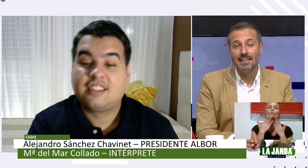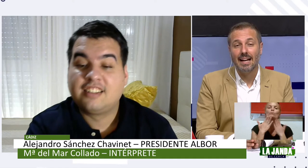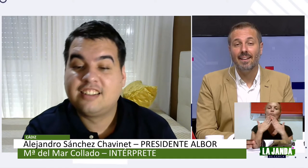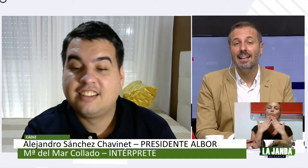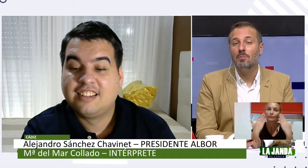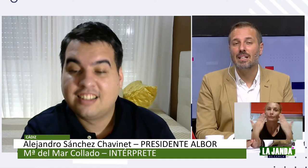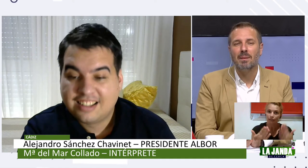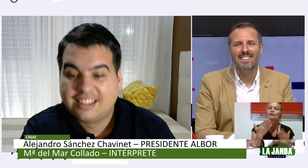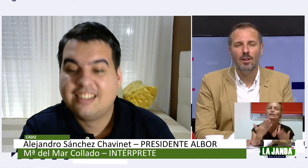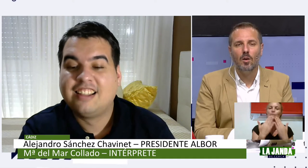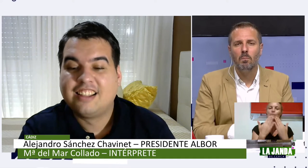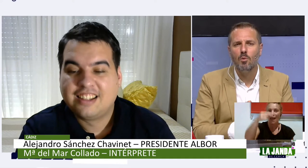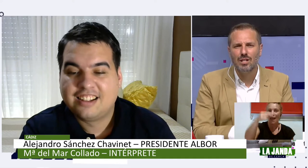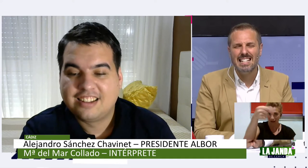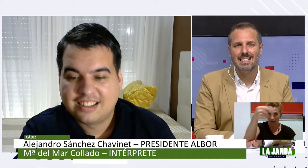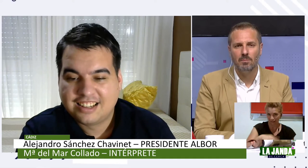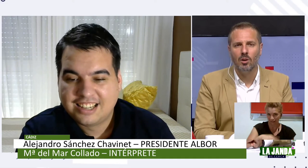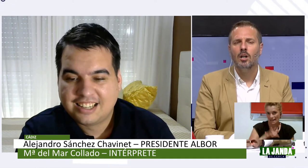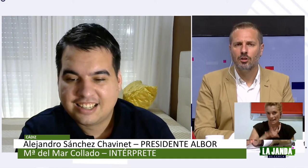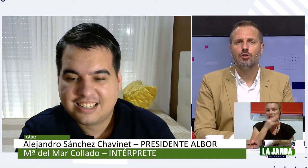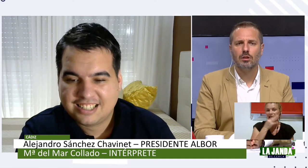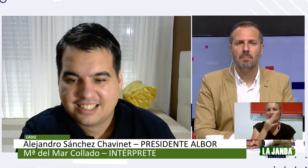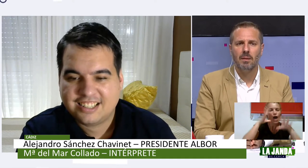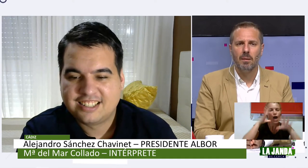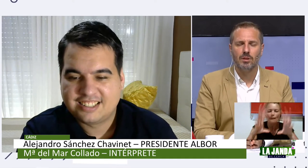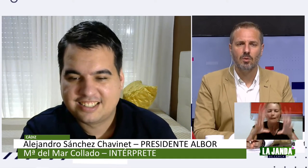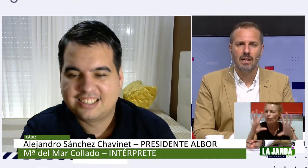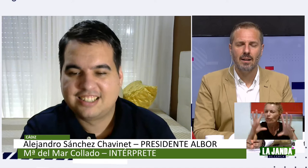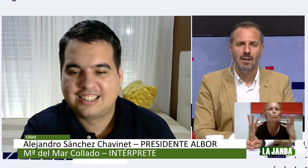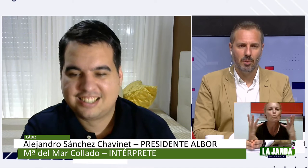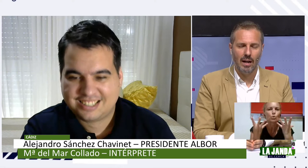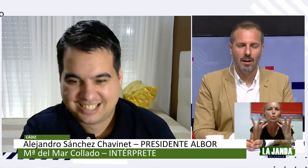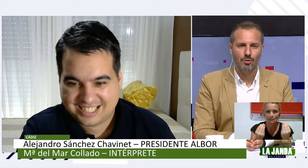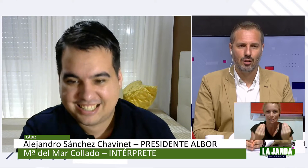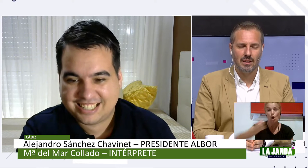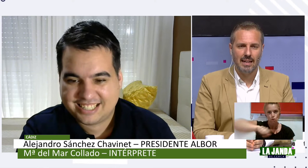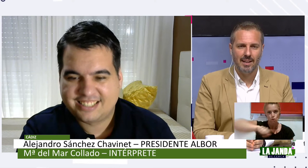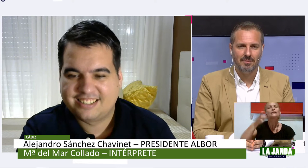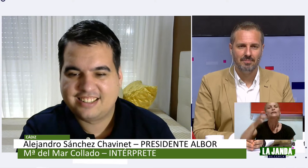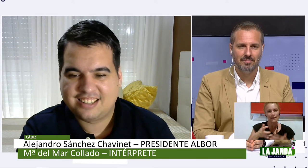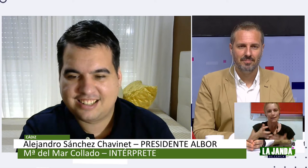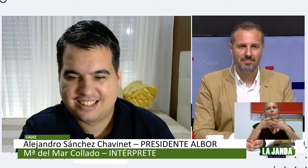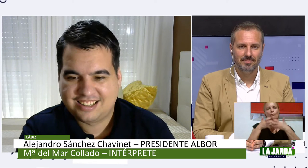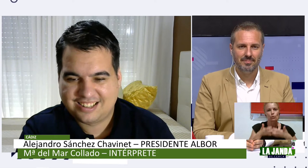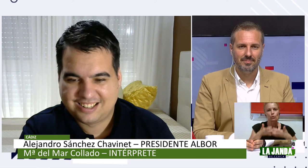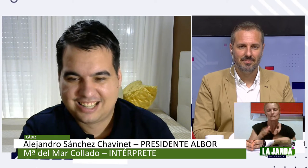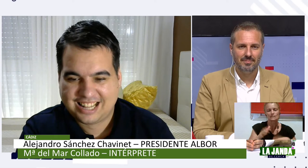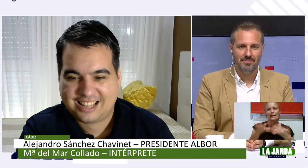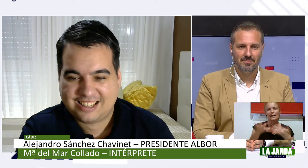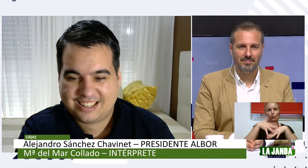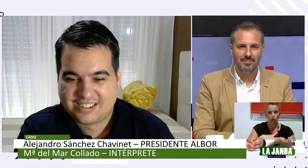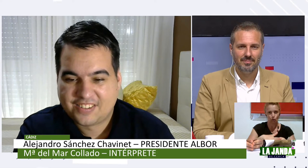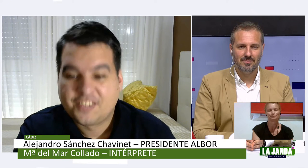estado aquí esta tarde y hemos aprendido muchísimo. Nosotros también vamos a luchar por la inclusión desde aquí.